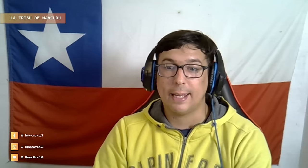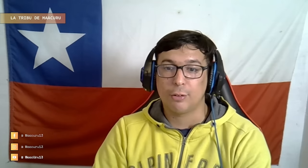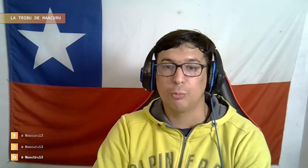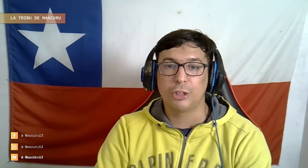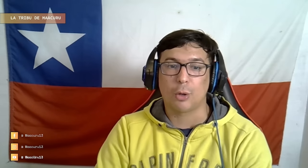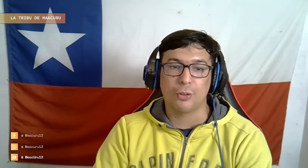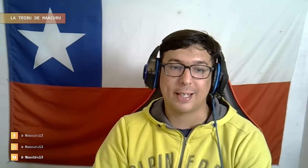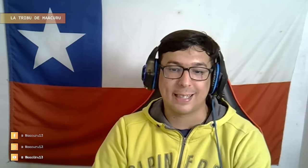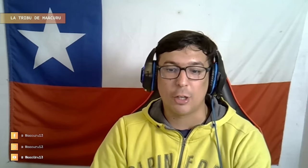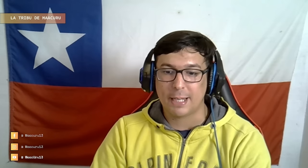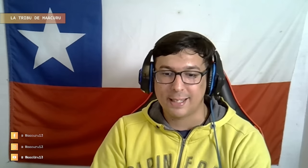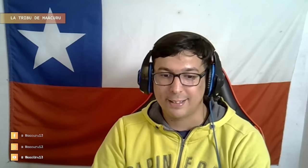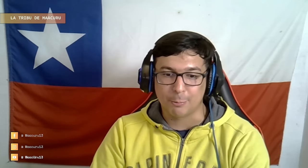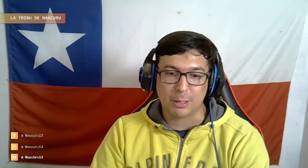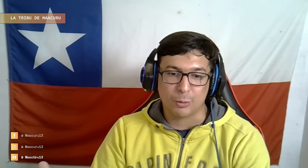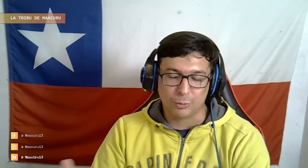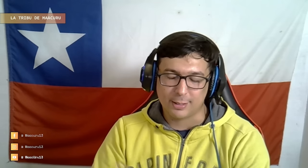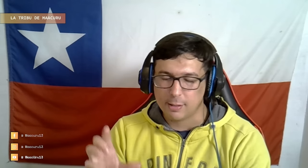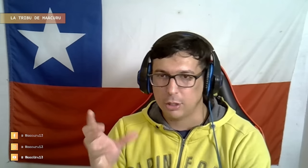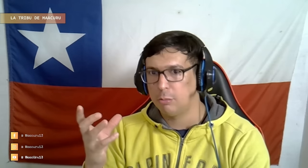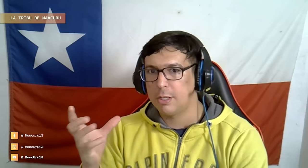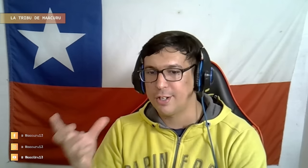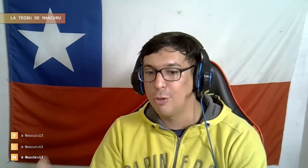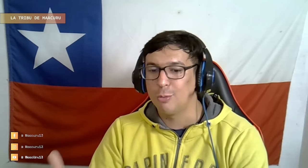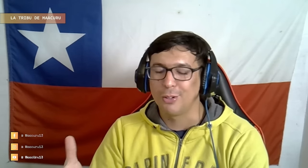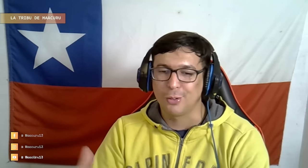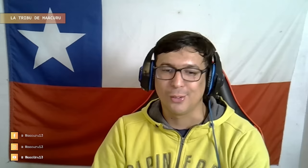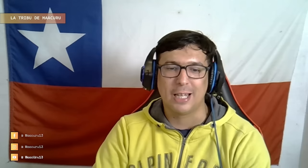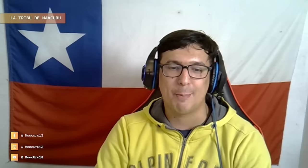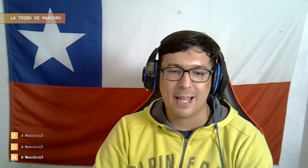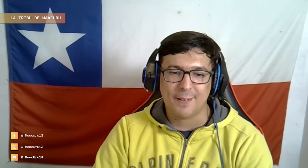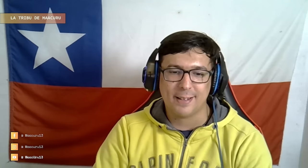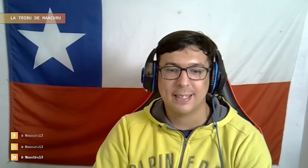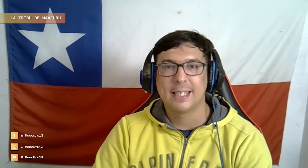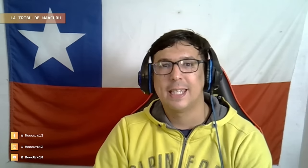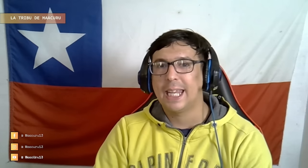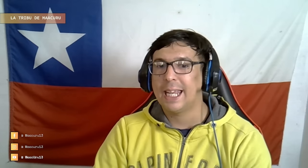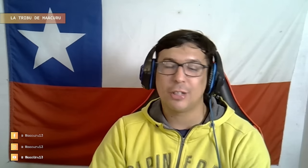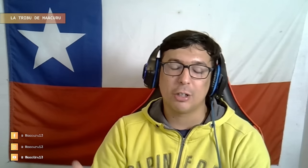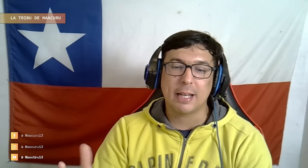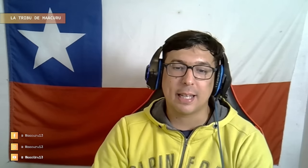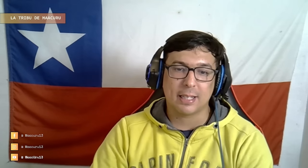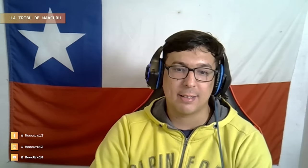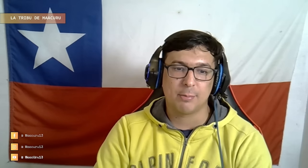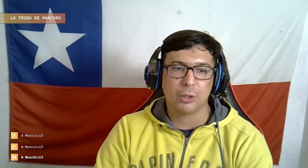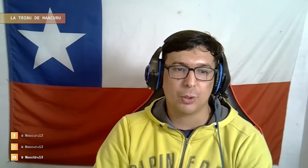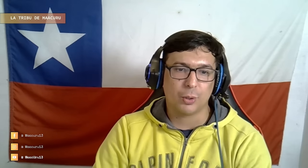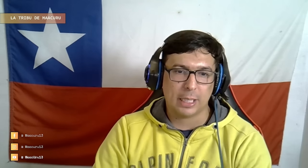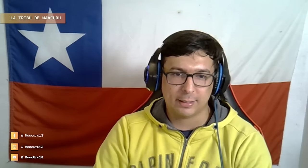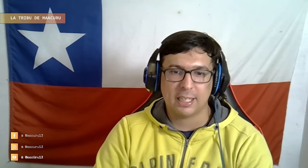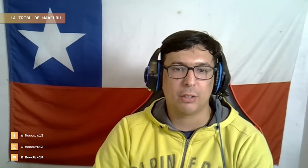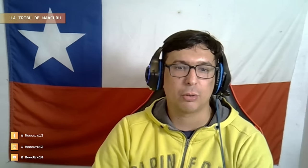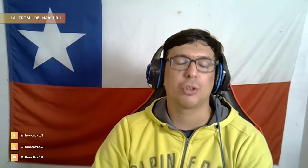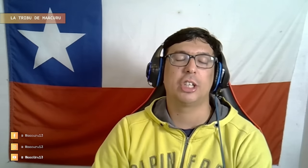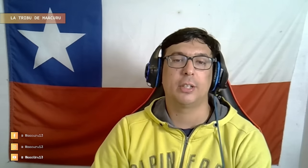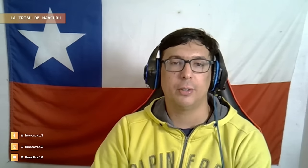verdad que son muchas cosas que tengo para decir, pero ustedes saben que yo me enredo un montón con las palabras. No tengo más que agradecimiento a